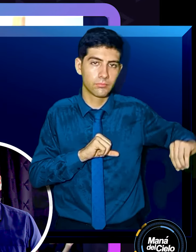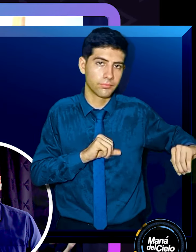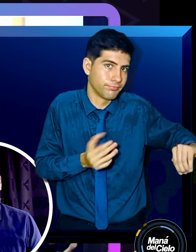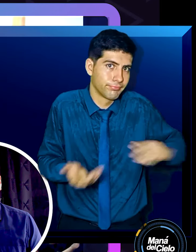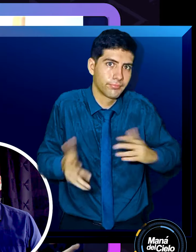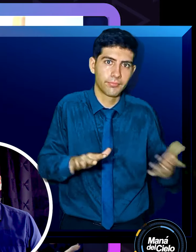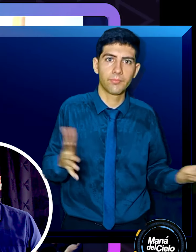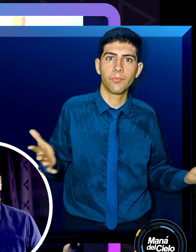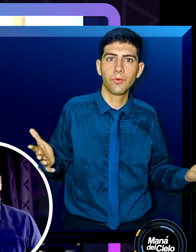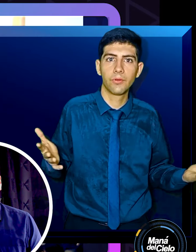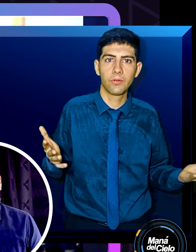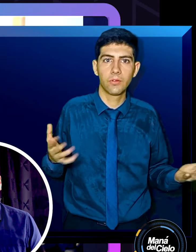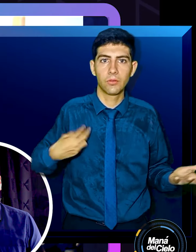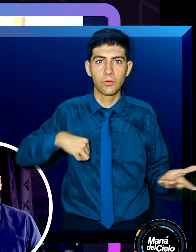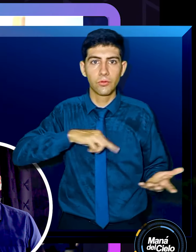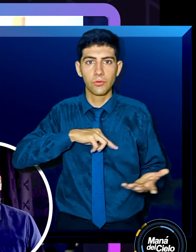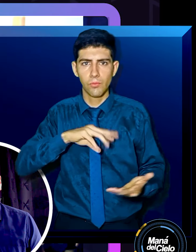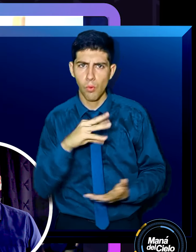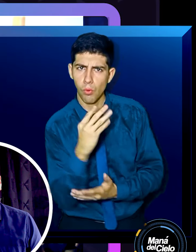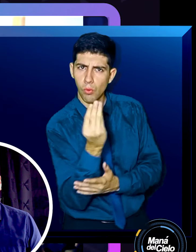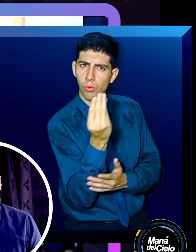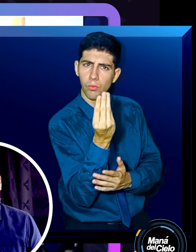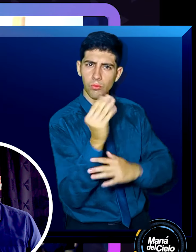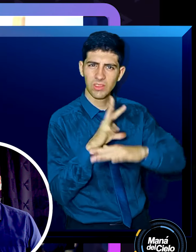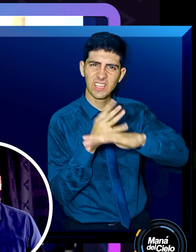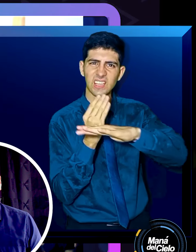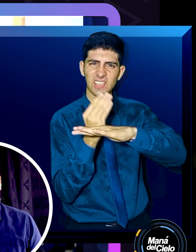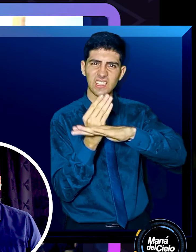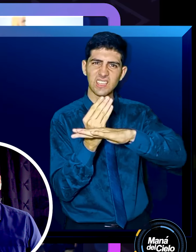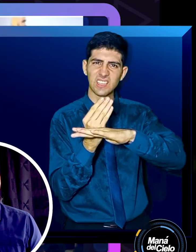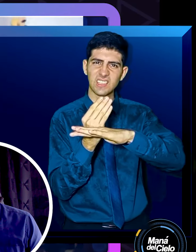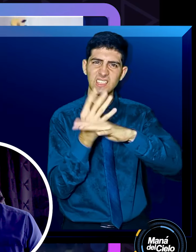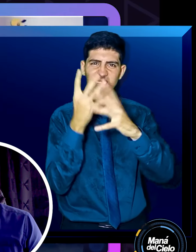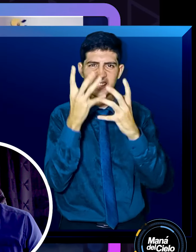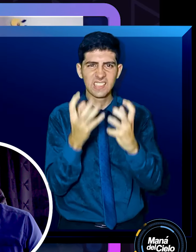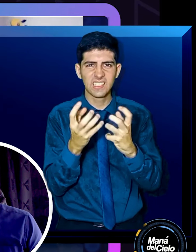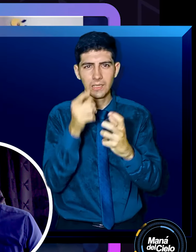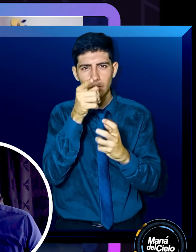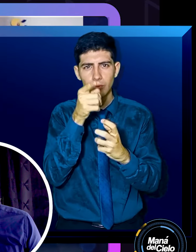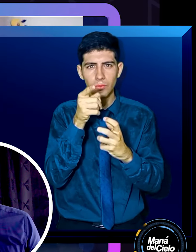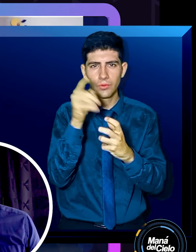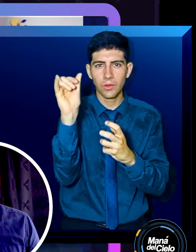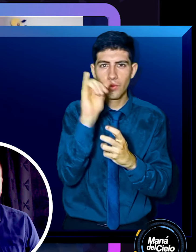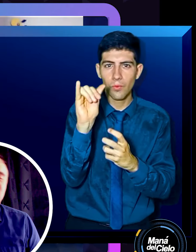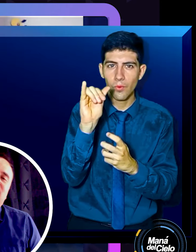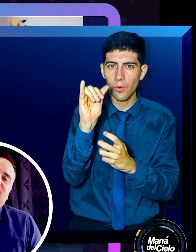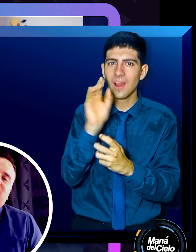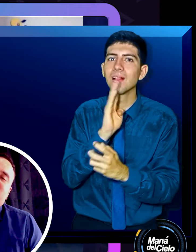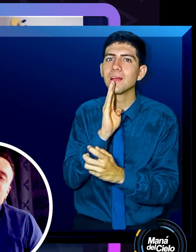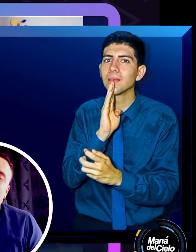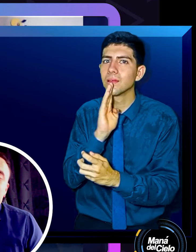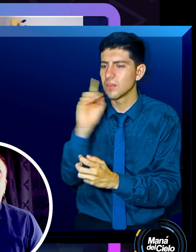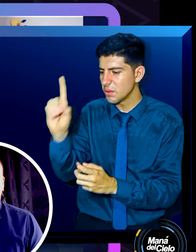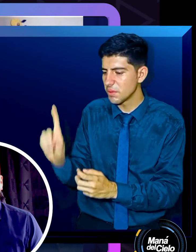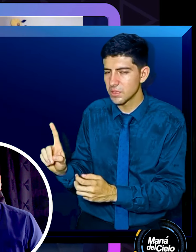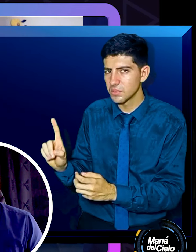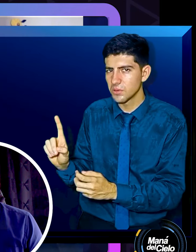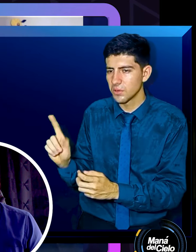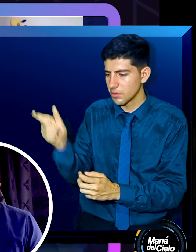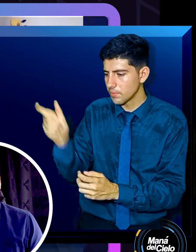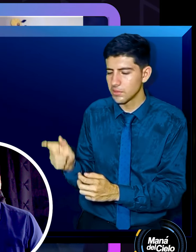Dios esta mañana quiere hacerte como Él quiere. Dice que Él puso los órganos en el cuerpo como Él